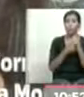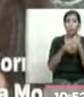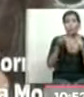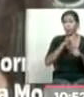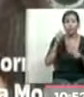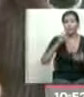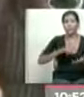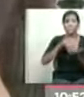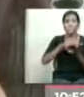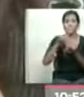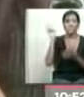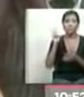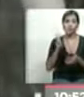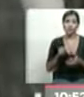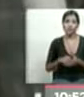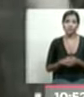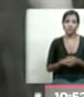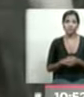Venezuela.